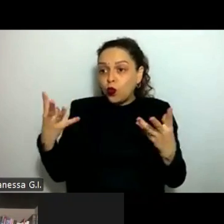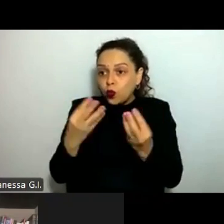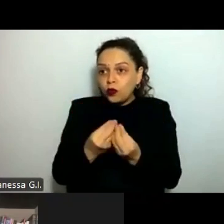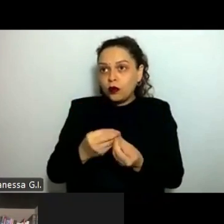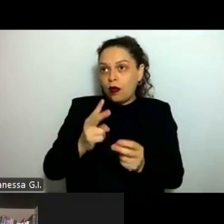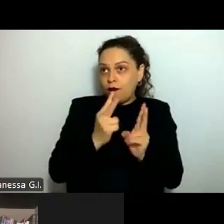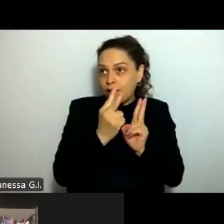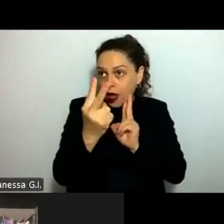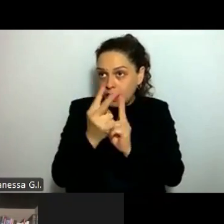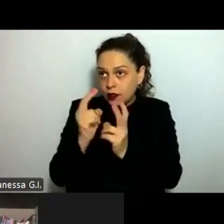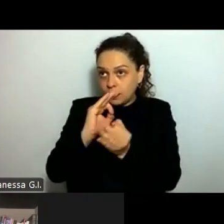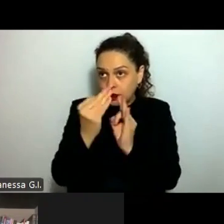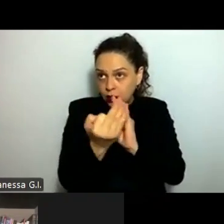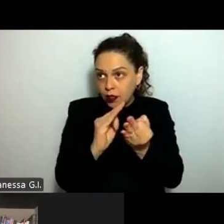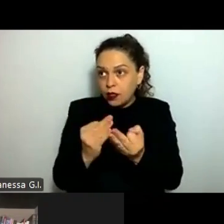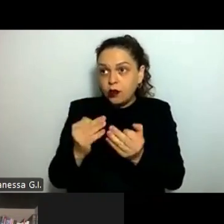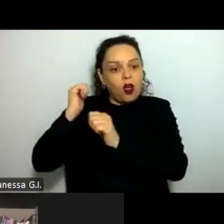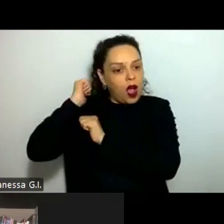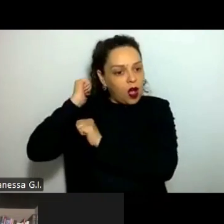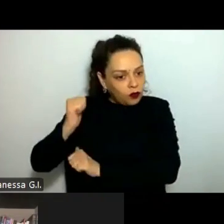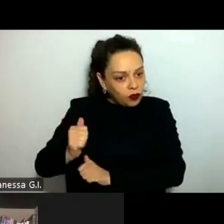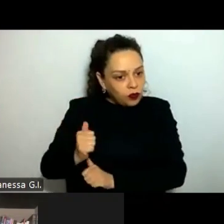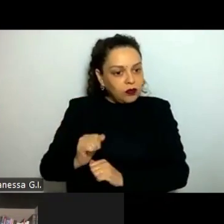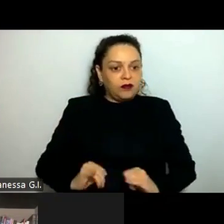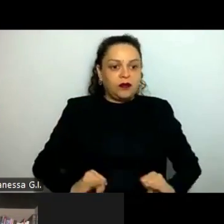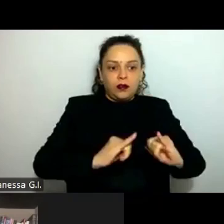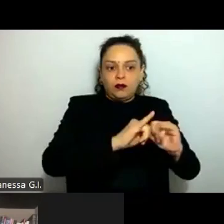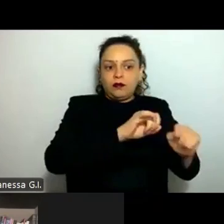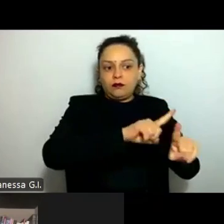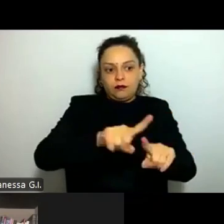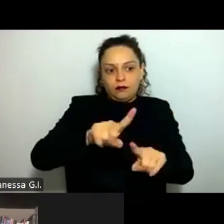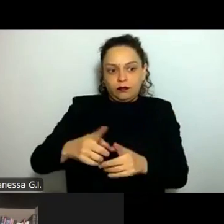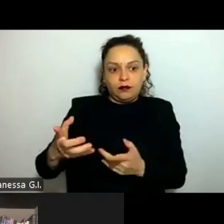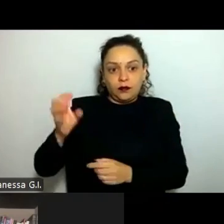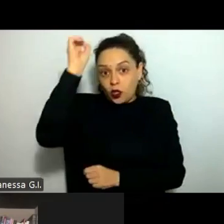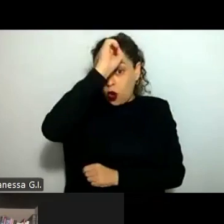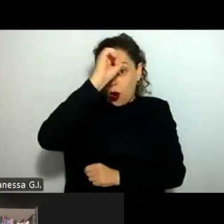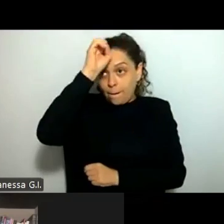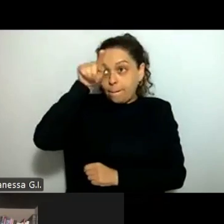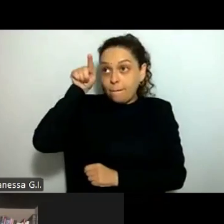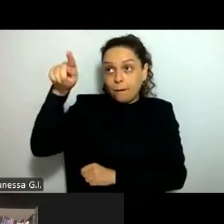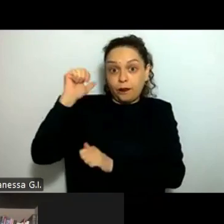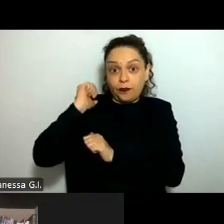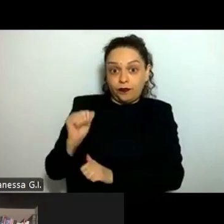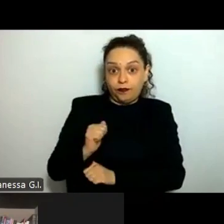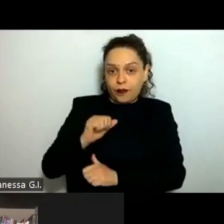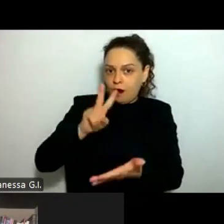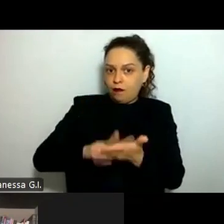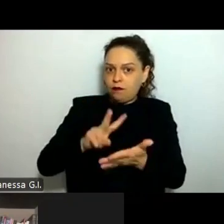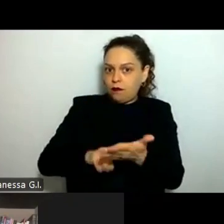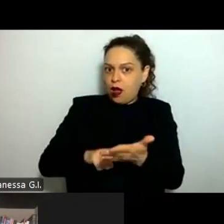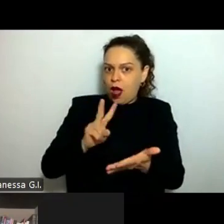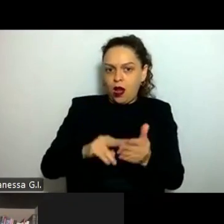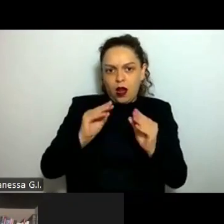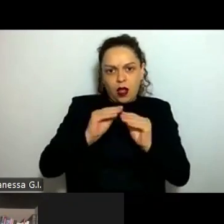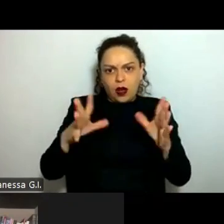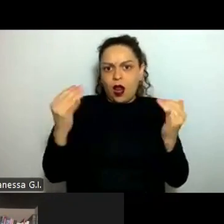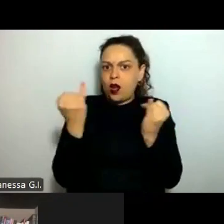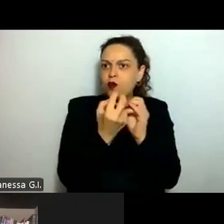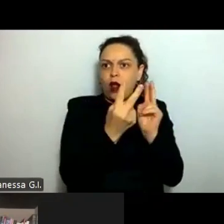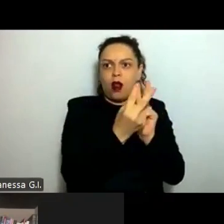opinan, pero también las autoridades, y creo que las opiniones de las autoridades son tan válidas como las de los